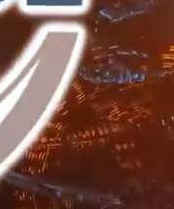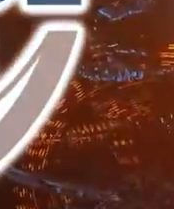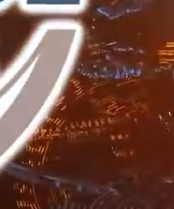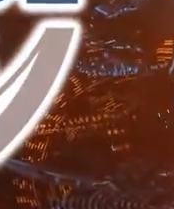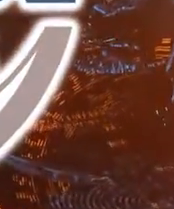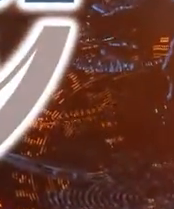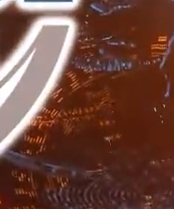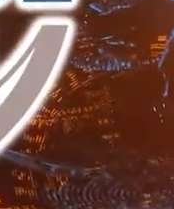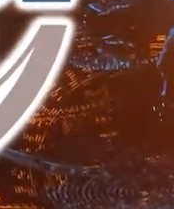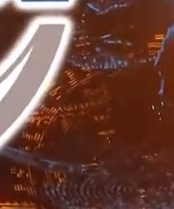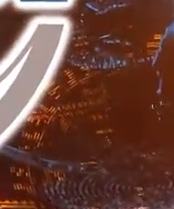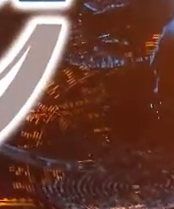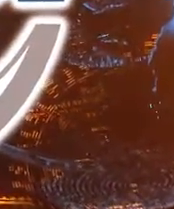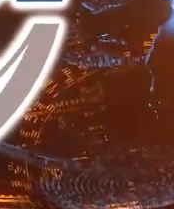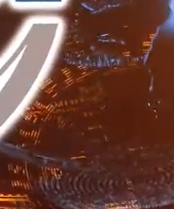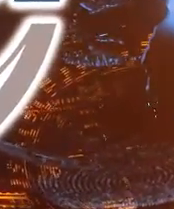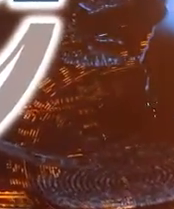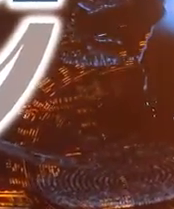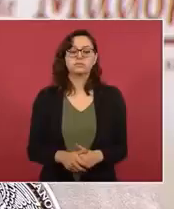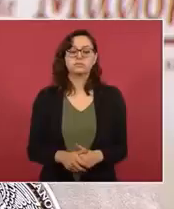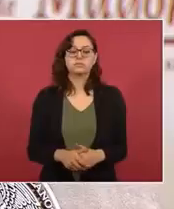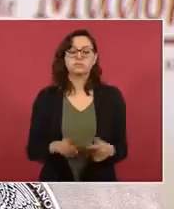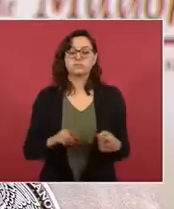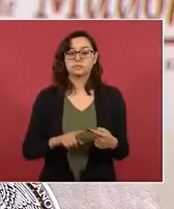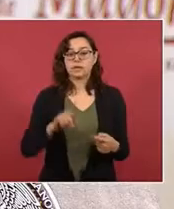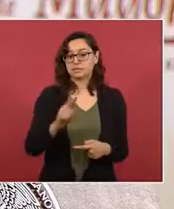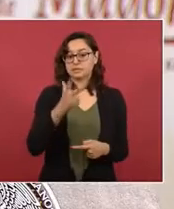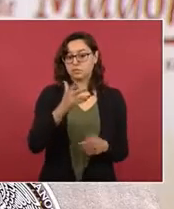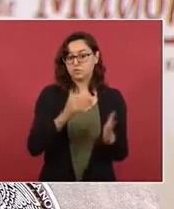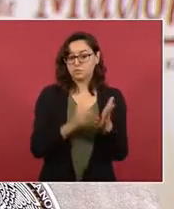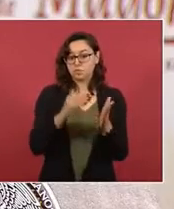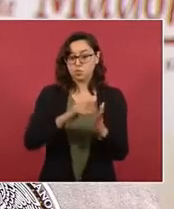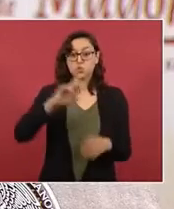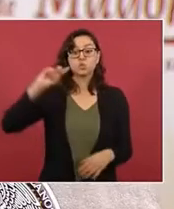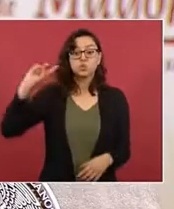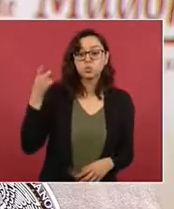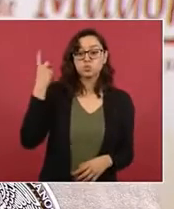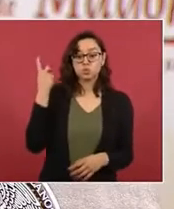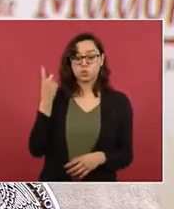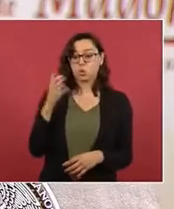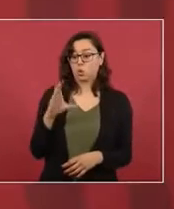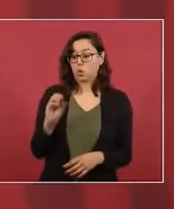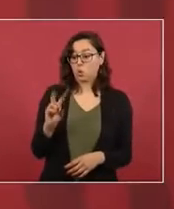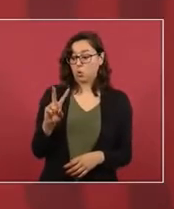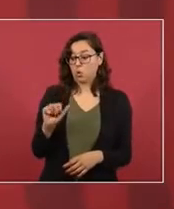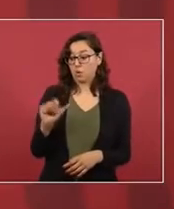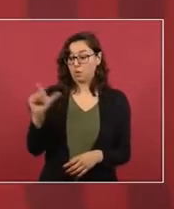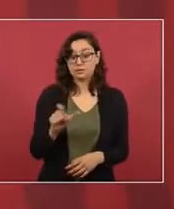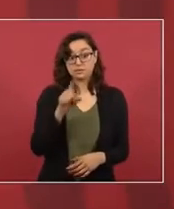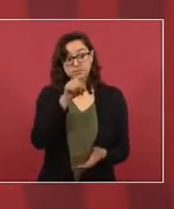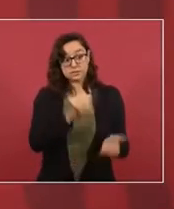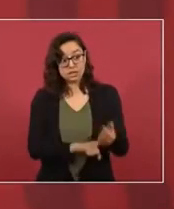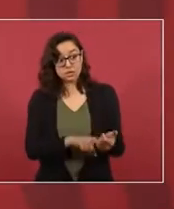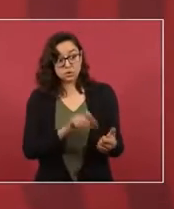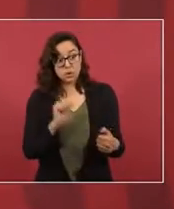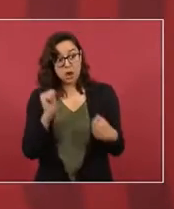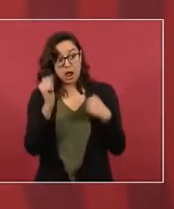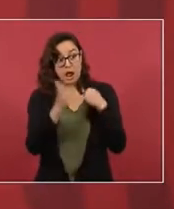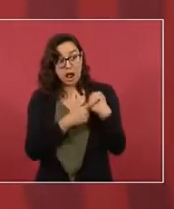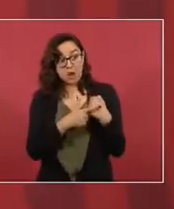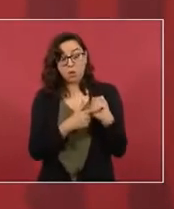Enfoque en la voz de los que son noticia. Hasta el momento, el mecanismo COVAX no ha puesto en oferta la